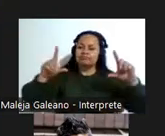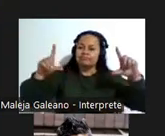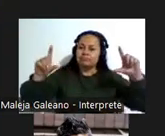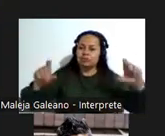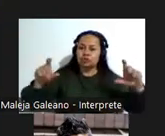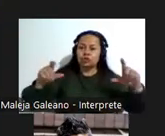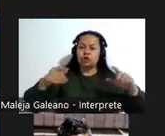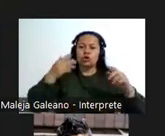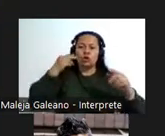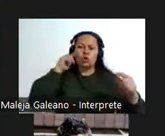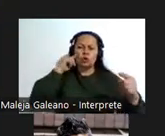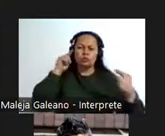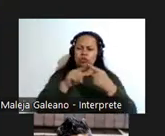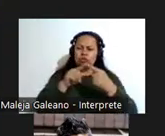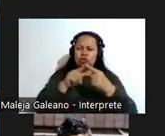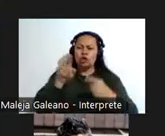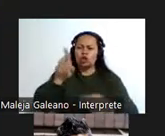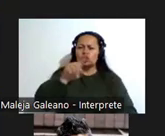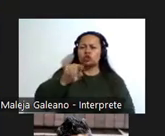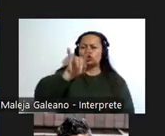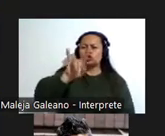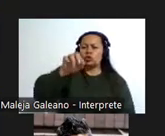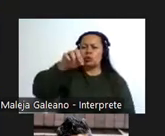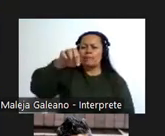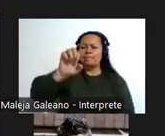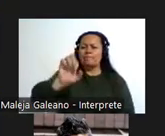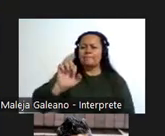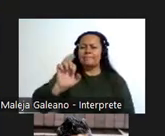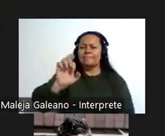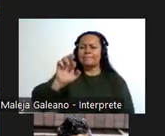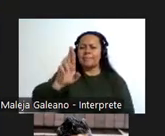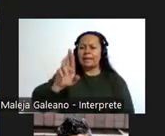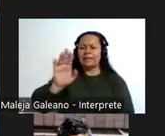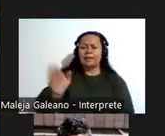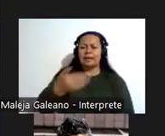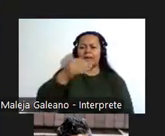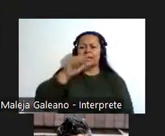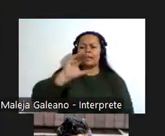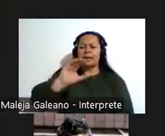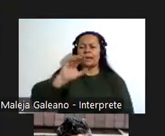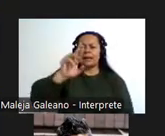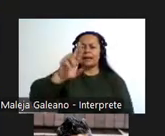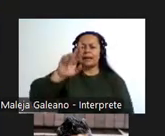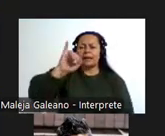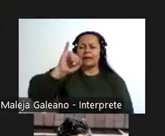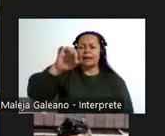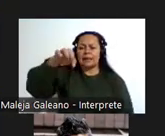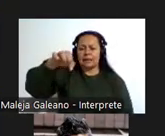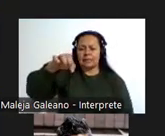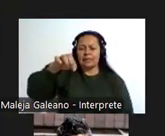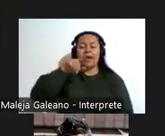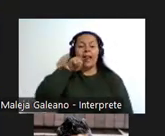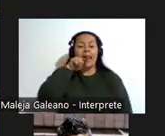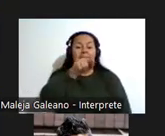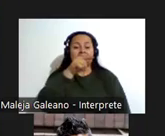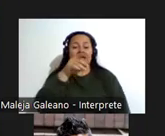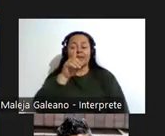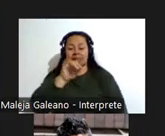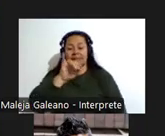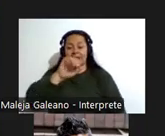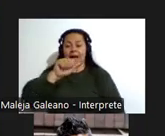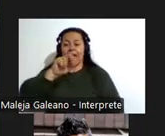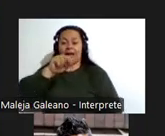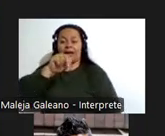cuando me refiero a supercrip, no sé si alguien ha escuchado esto de supercrip, Diana Vite denomina así a aquellas personas